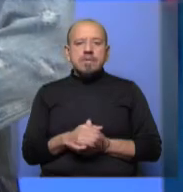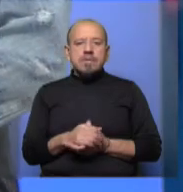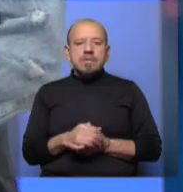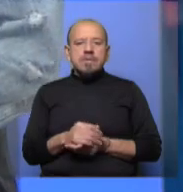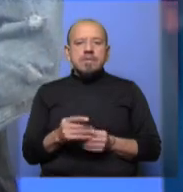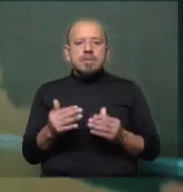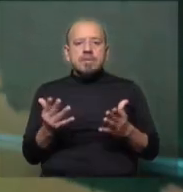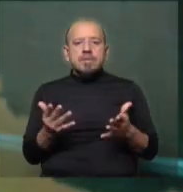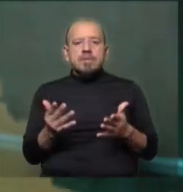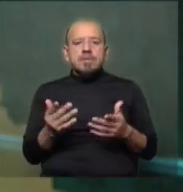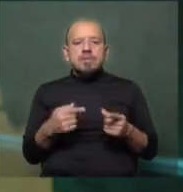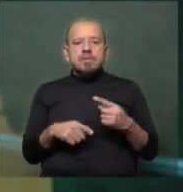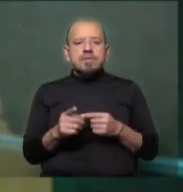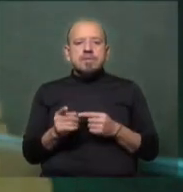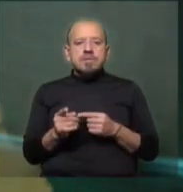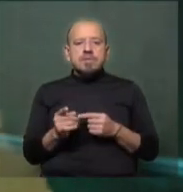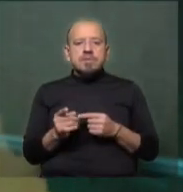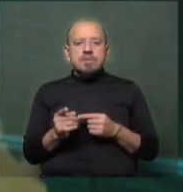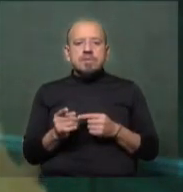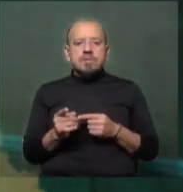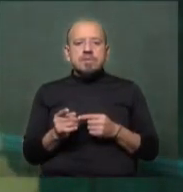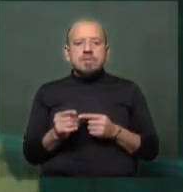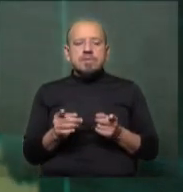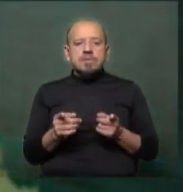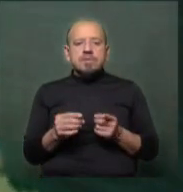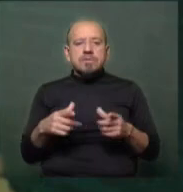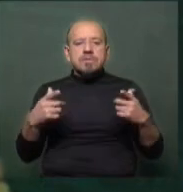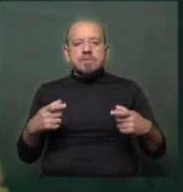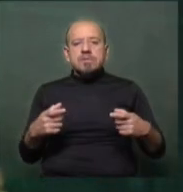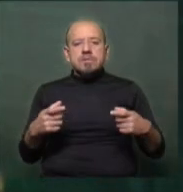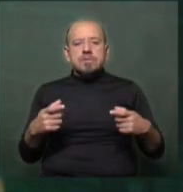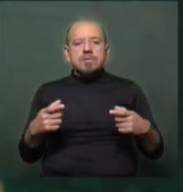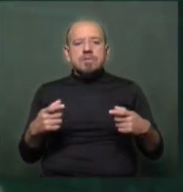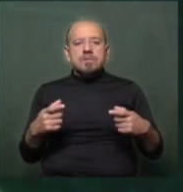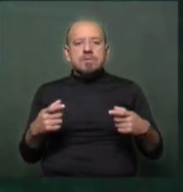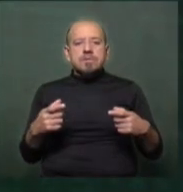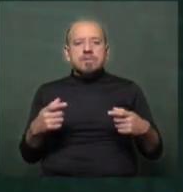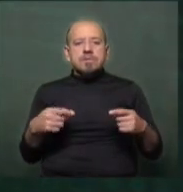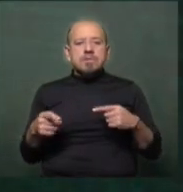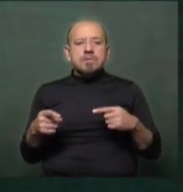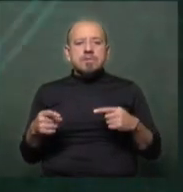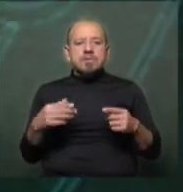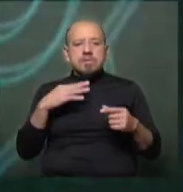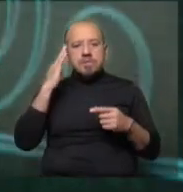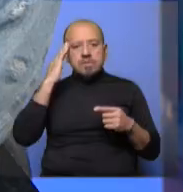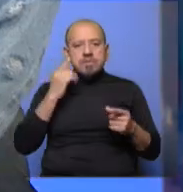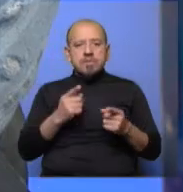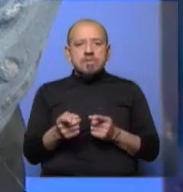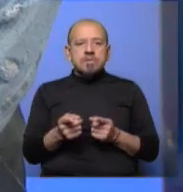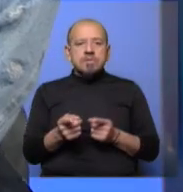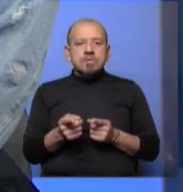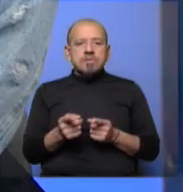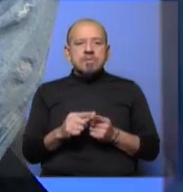la discografía? No, es el repertorio de todos los discos, pero tiramos algún temita así de... Una que sepamos todos, como decir. Greatest hits,